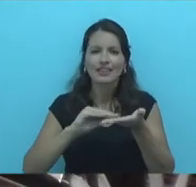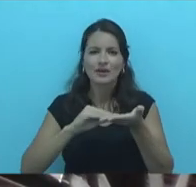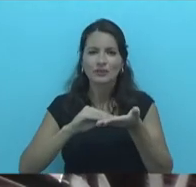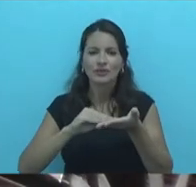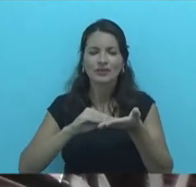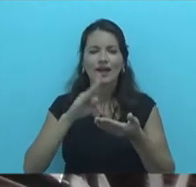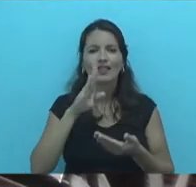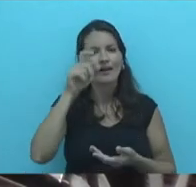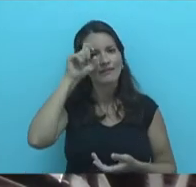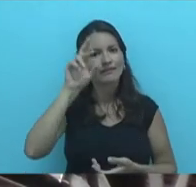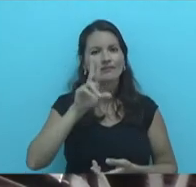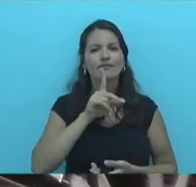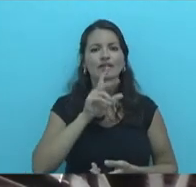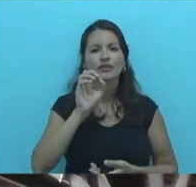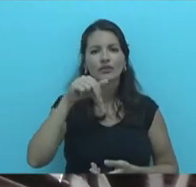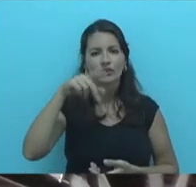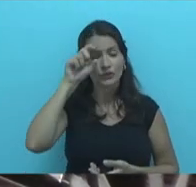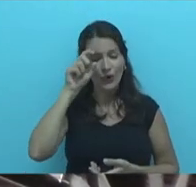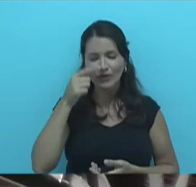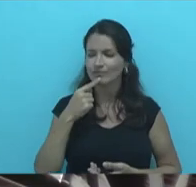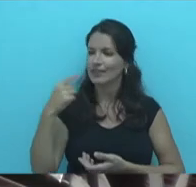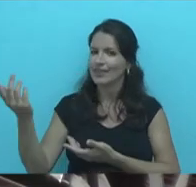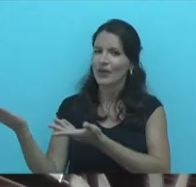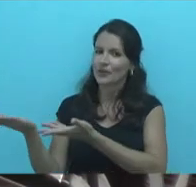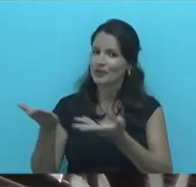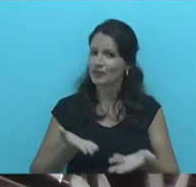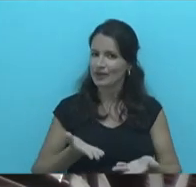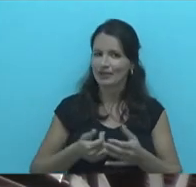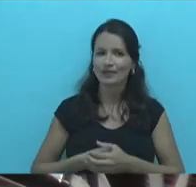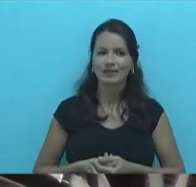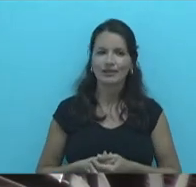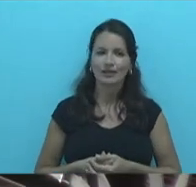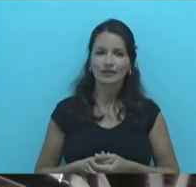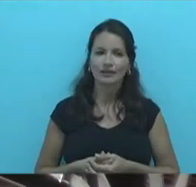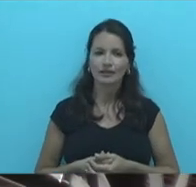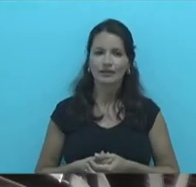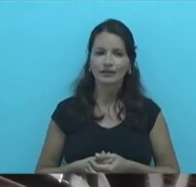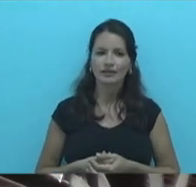correligionaria, para darle la bienvenida y decirle que